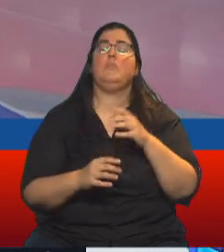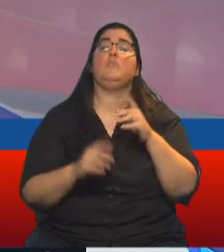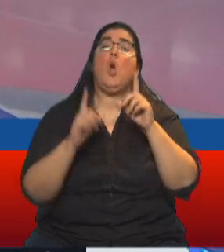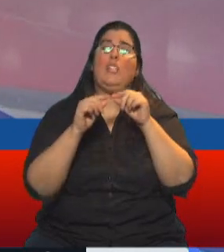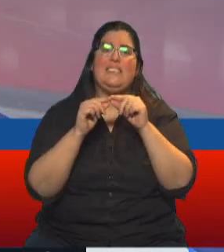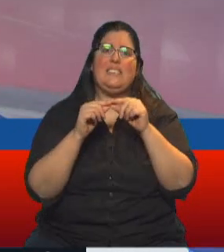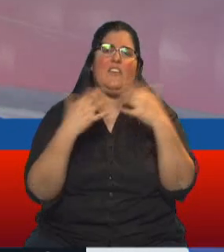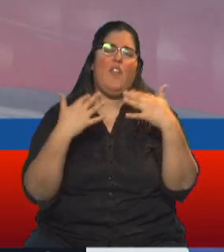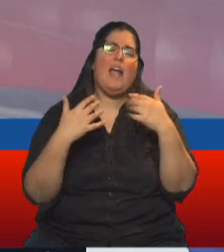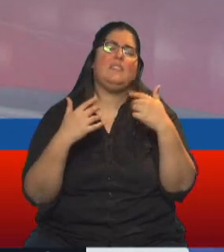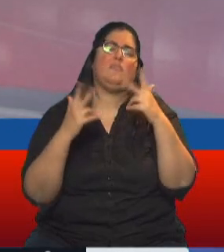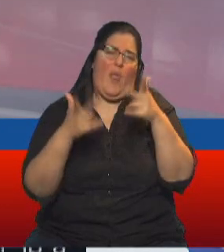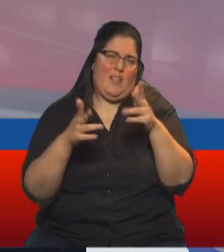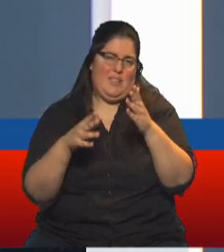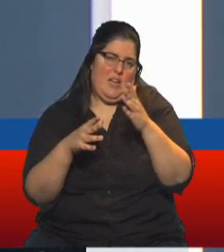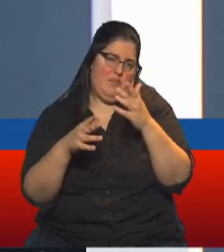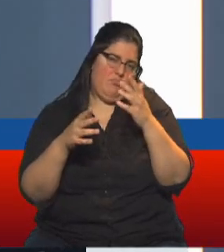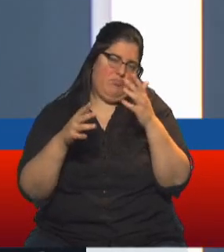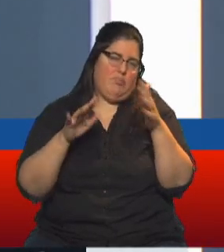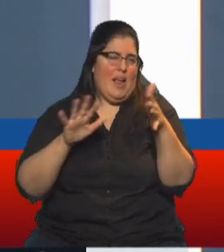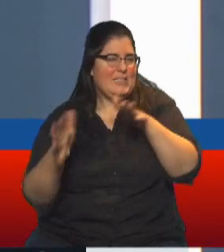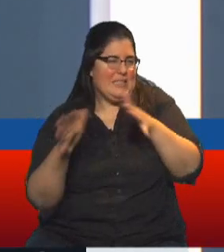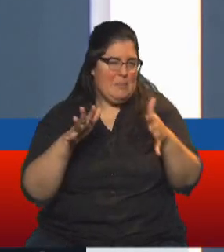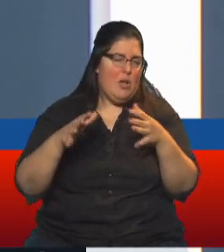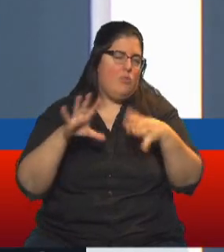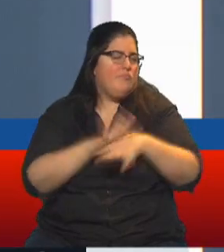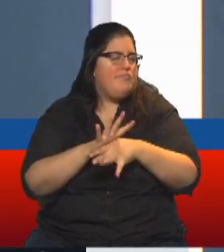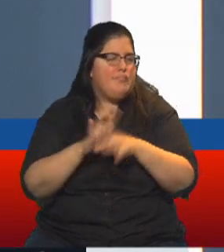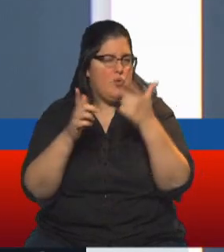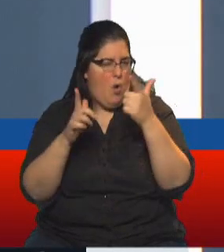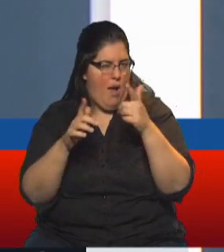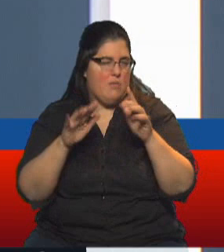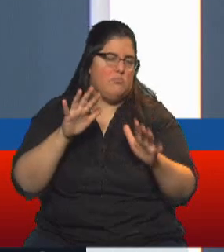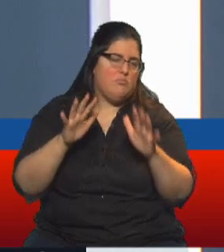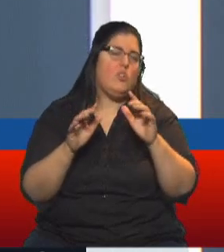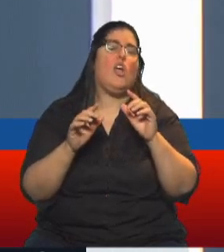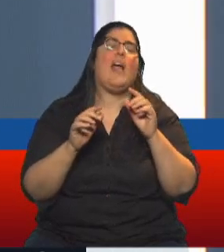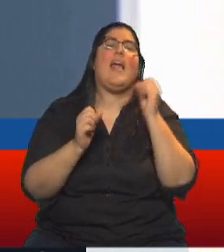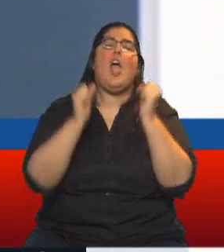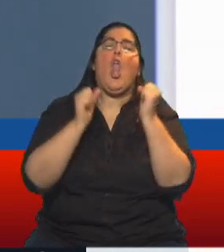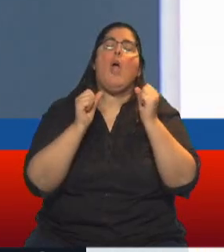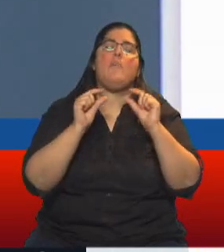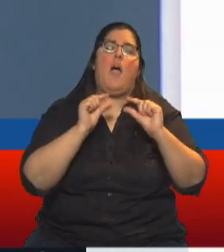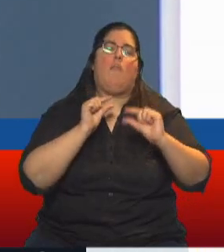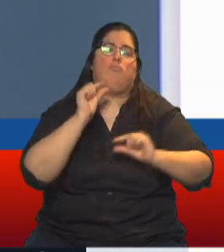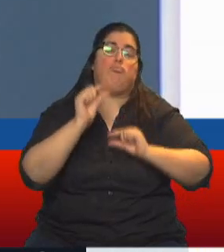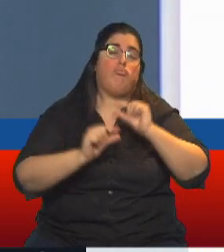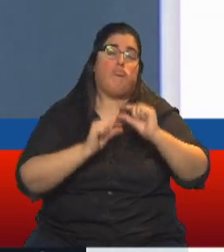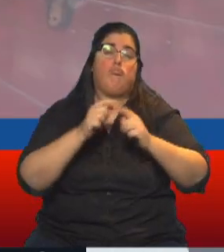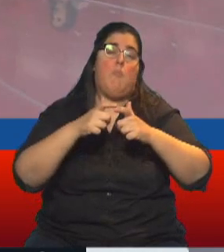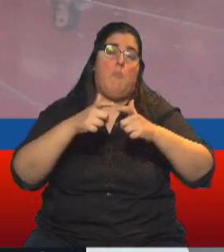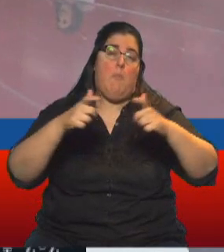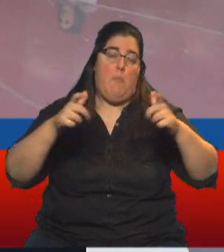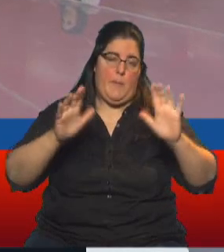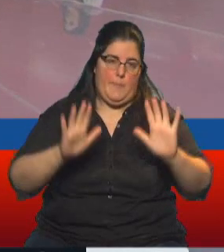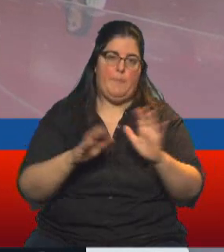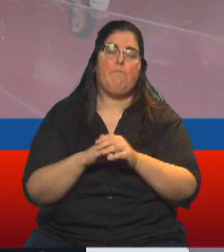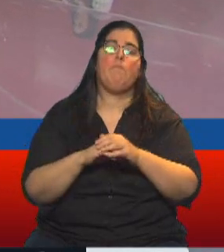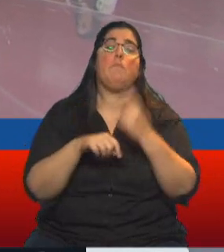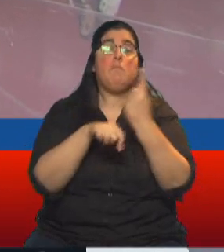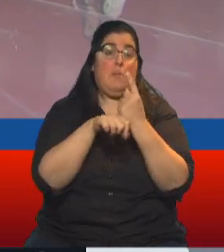cifras muy estimativas porque es un proceso de crecimiento de la economía peruana que no se ha detenido. En principio,